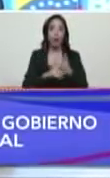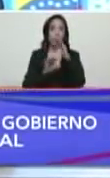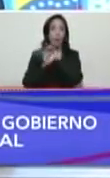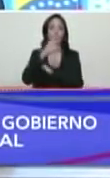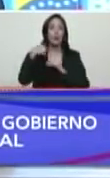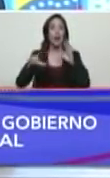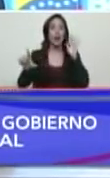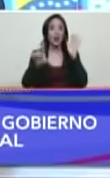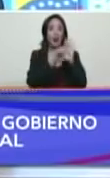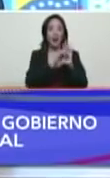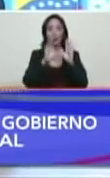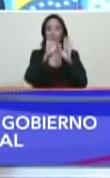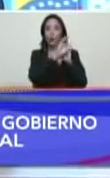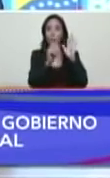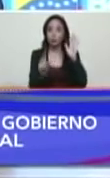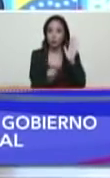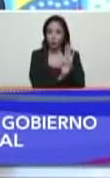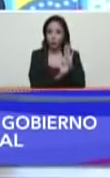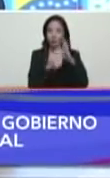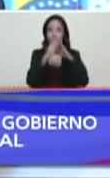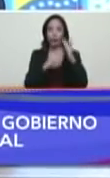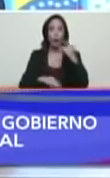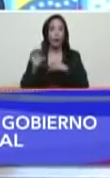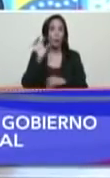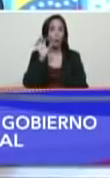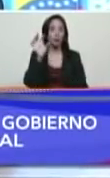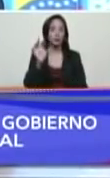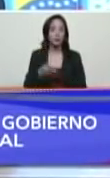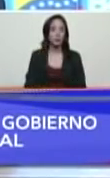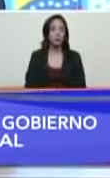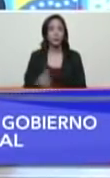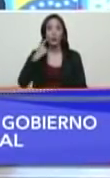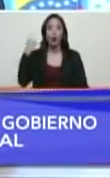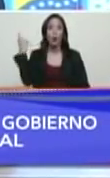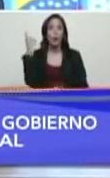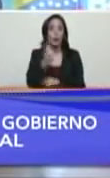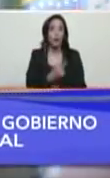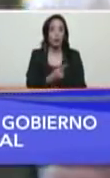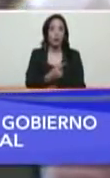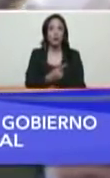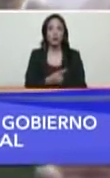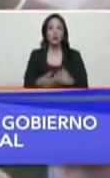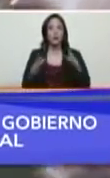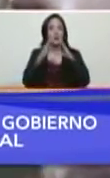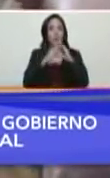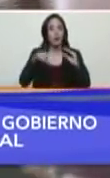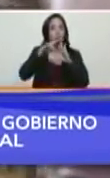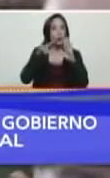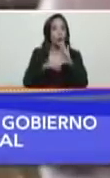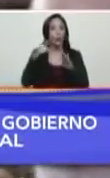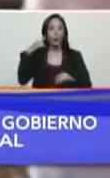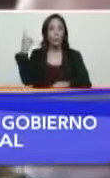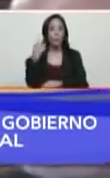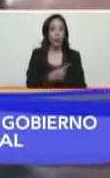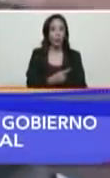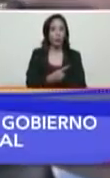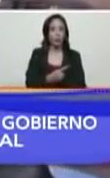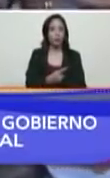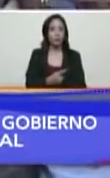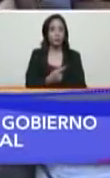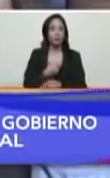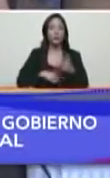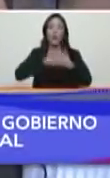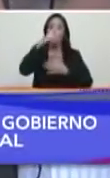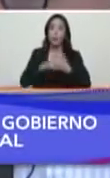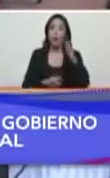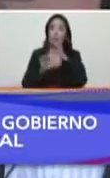ley constitucional de la República de obligatorio cumplimiento y acatamiento nacional. El Plan de la Patria,